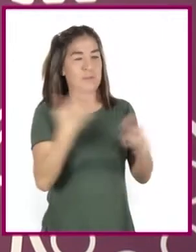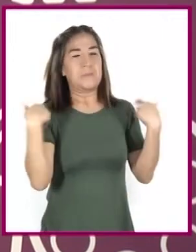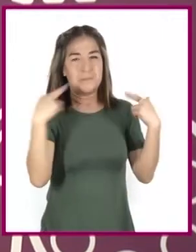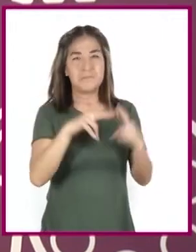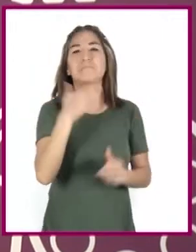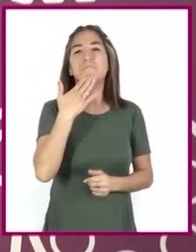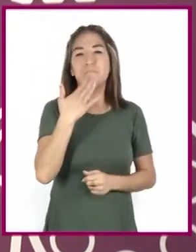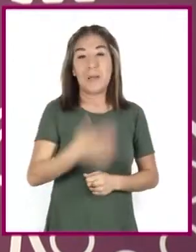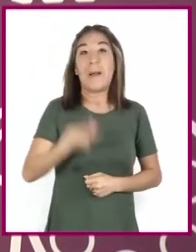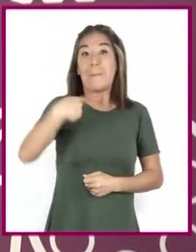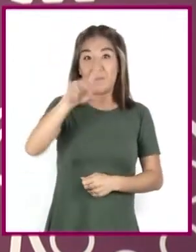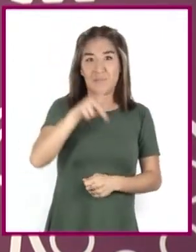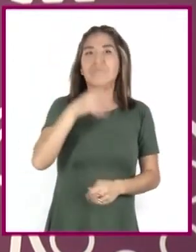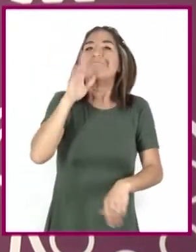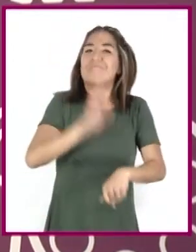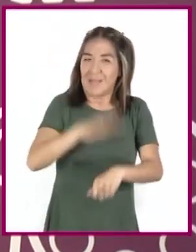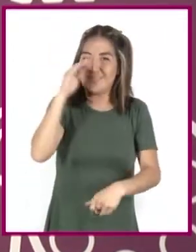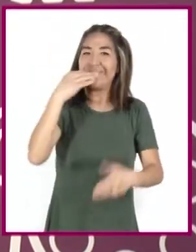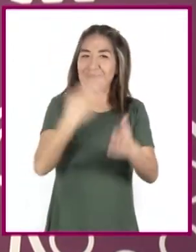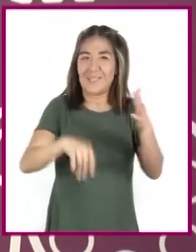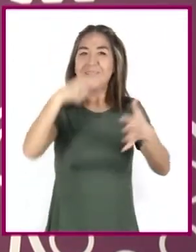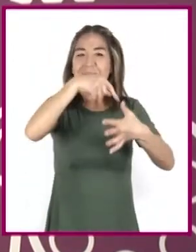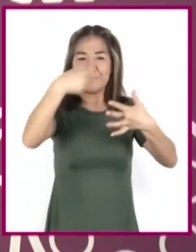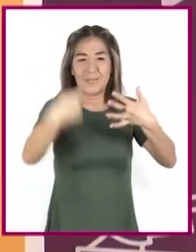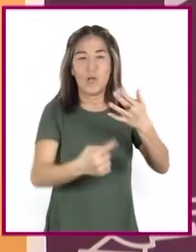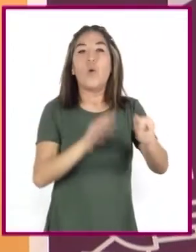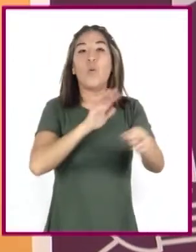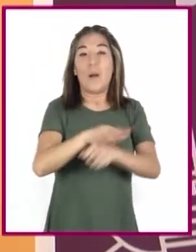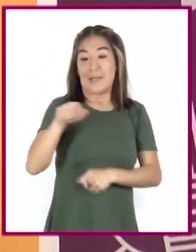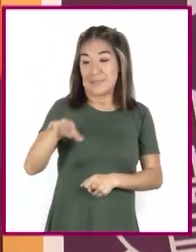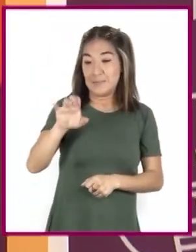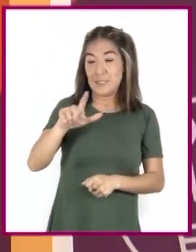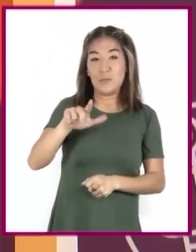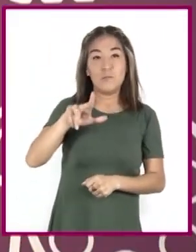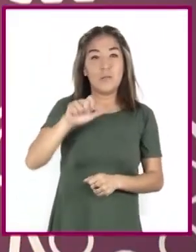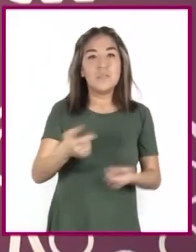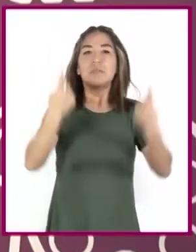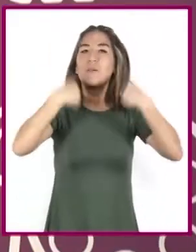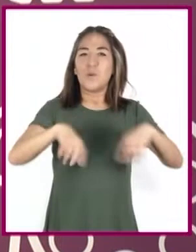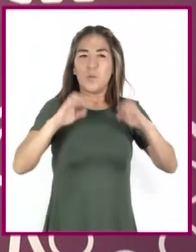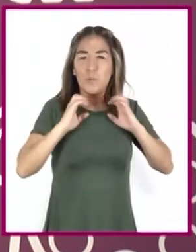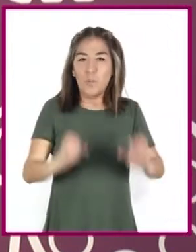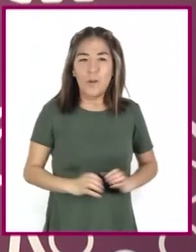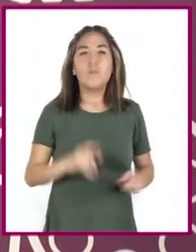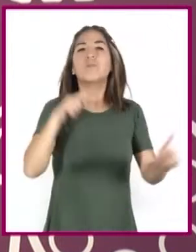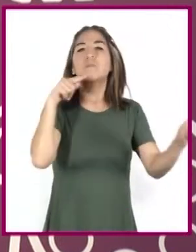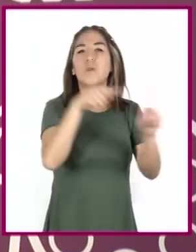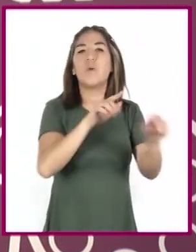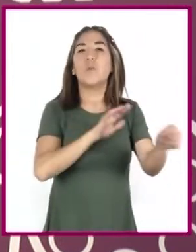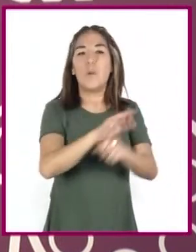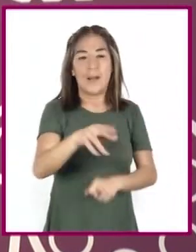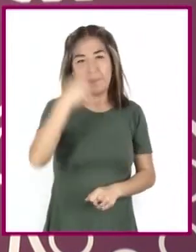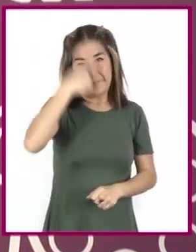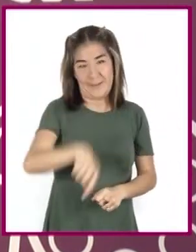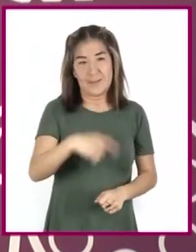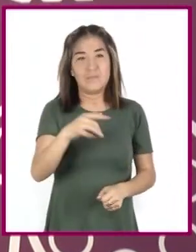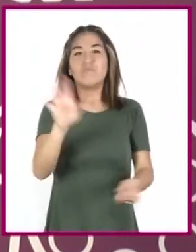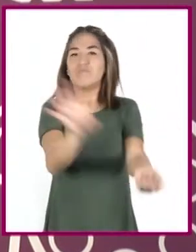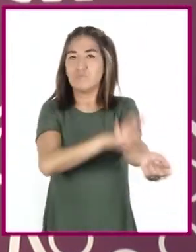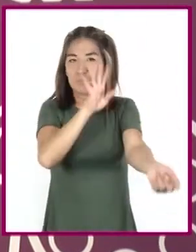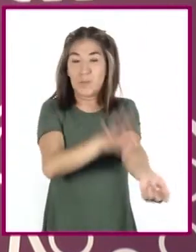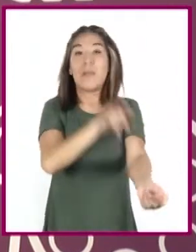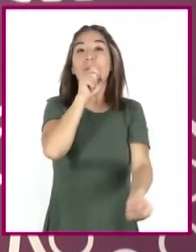así se queda corto. Además de las células de los organismos autótrofos, está la clave para la obtención de energía y del